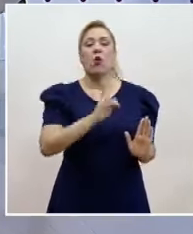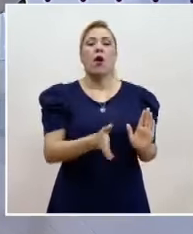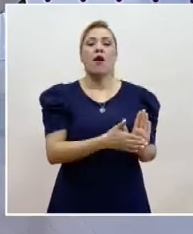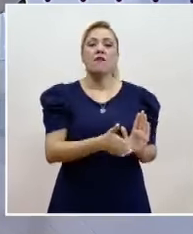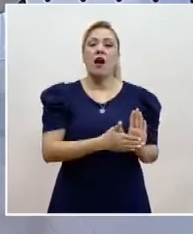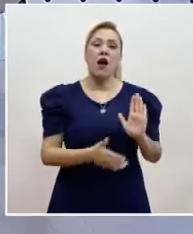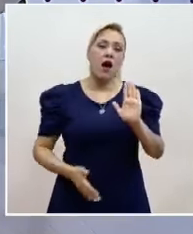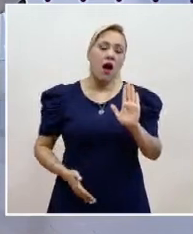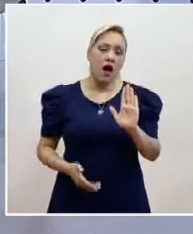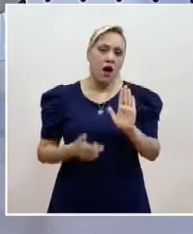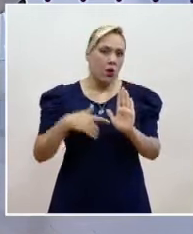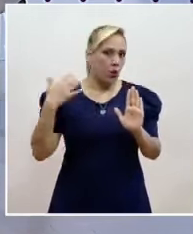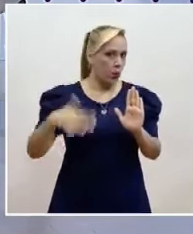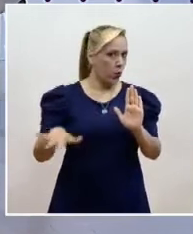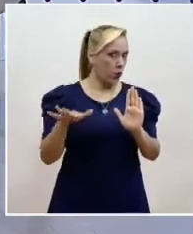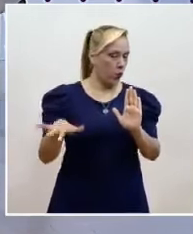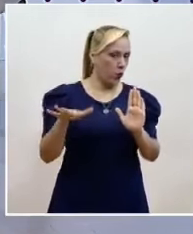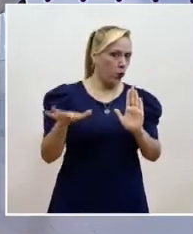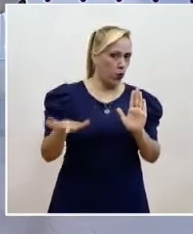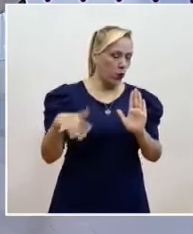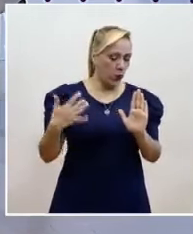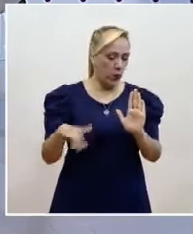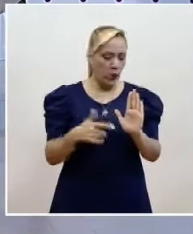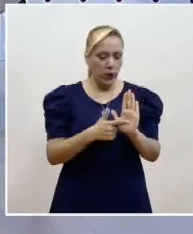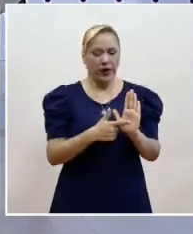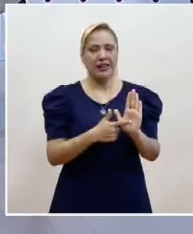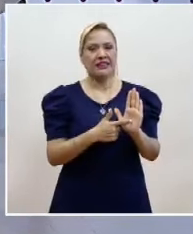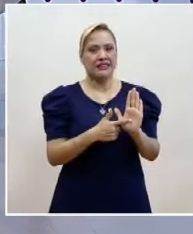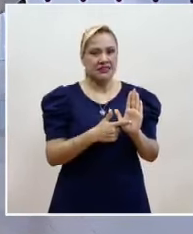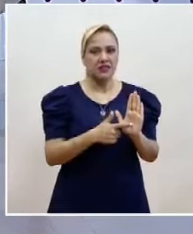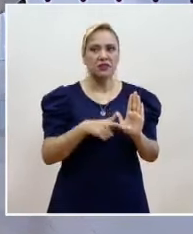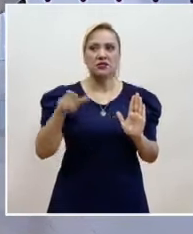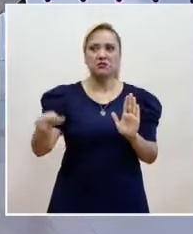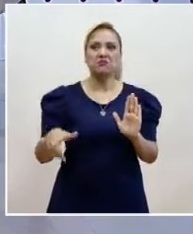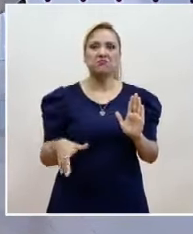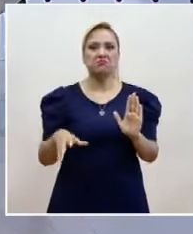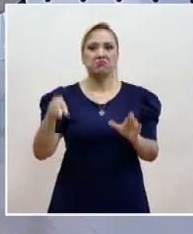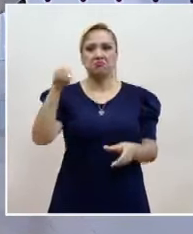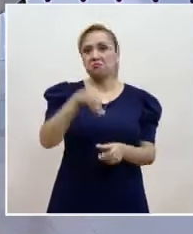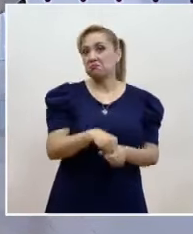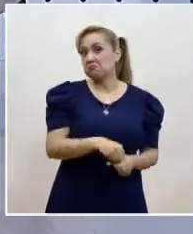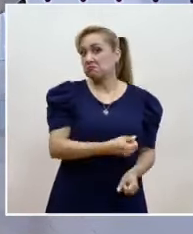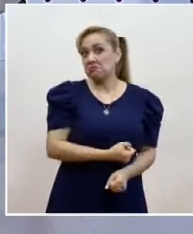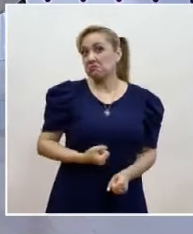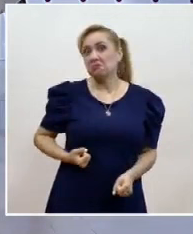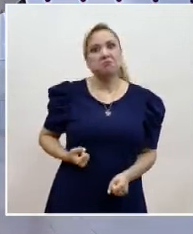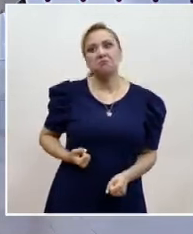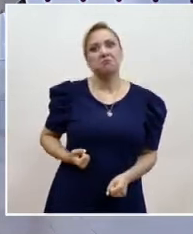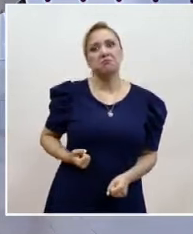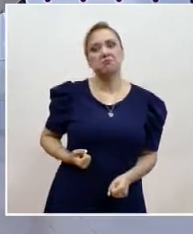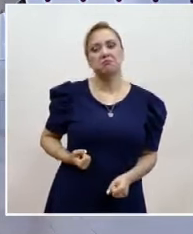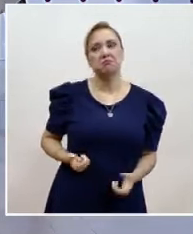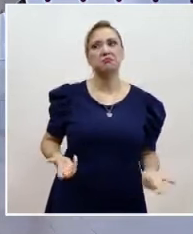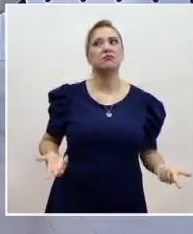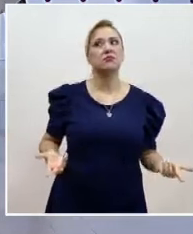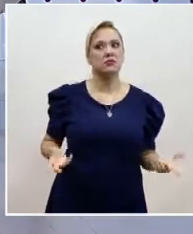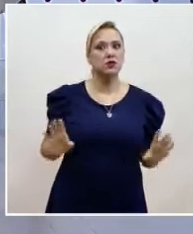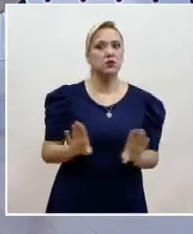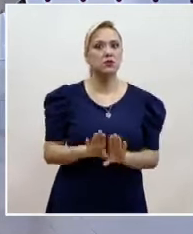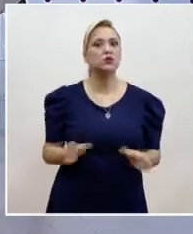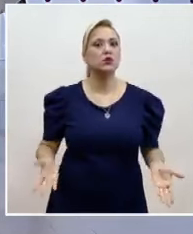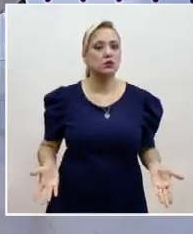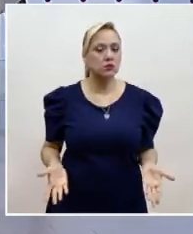muy contundente de algún caso connotado, pues la secrecía de eso, pues será muy importante conservarla para el